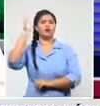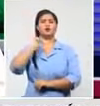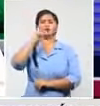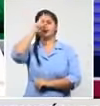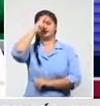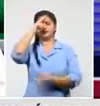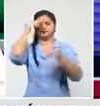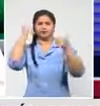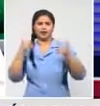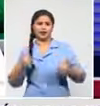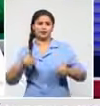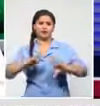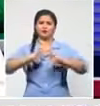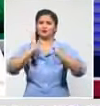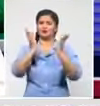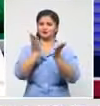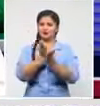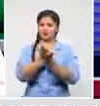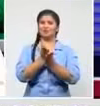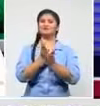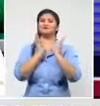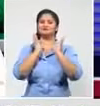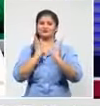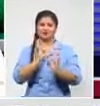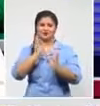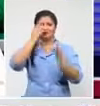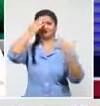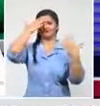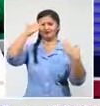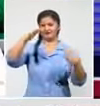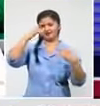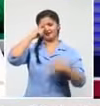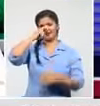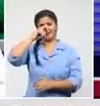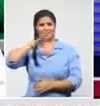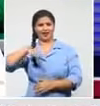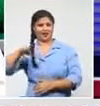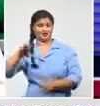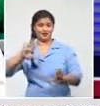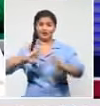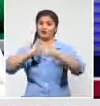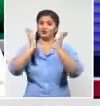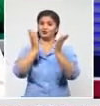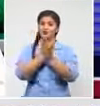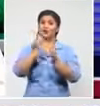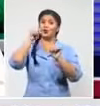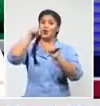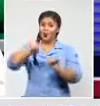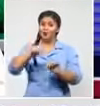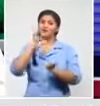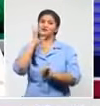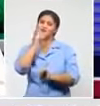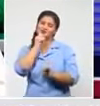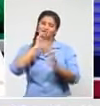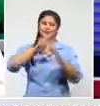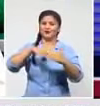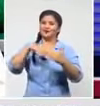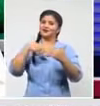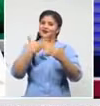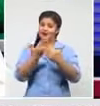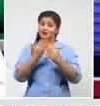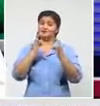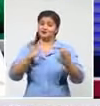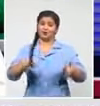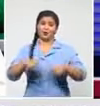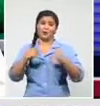nuestro país. Por lo tanto, nuestra felicitación y que todos, con el distanciamiento posible, pues que se pasen